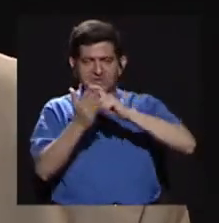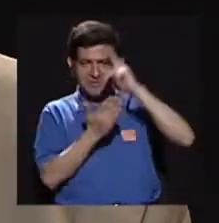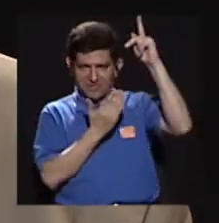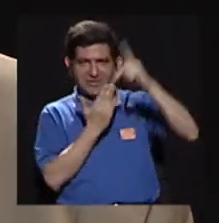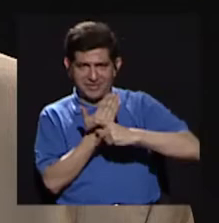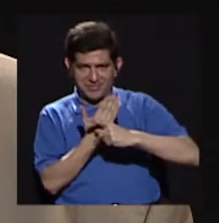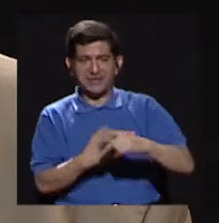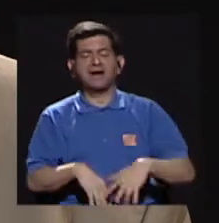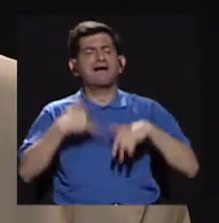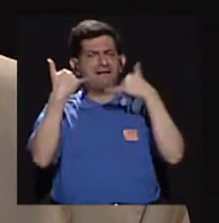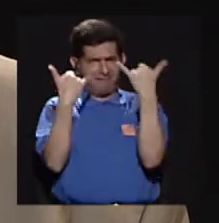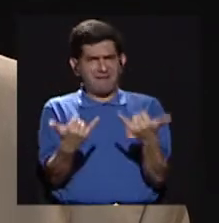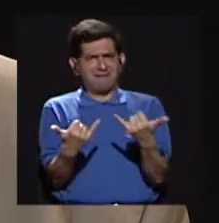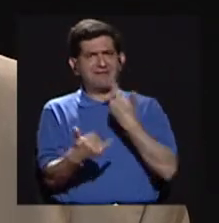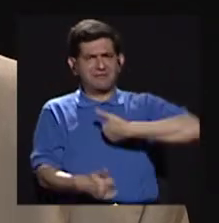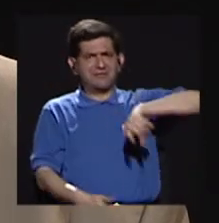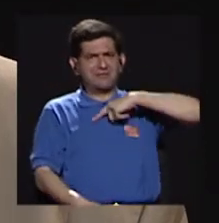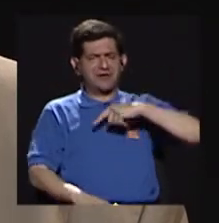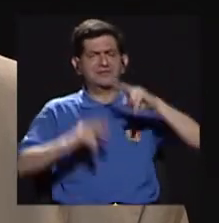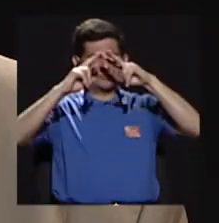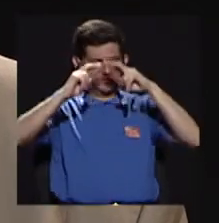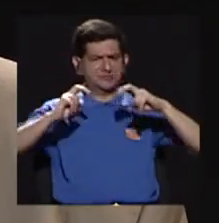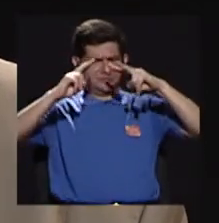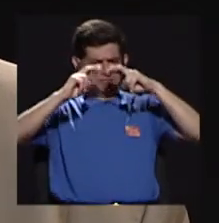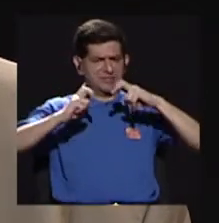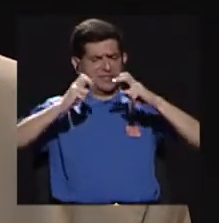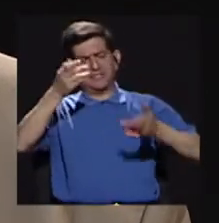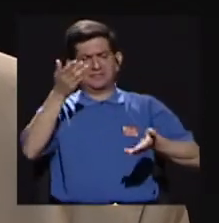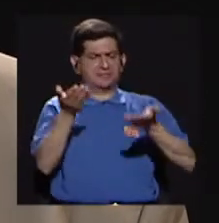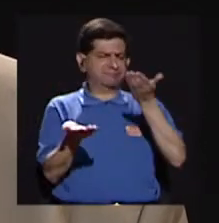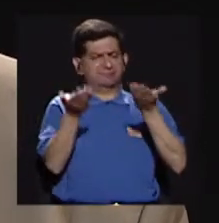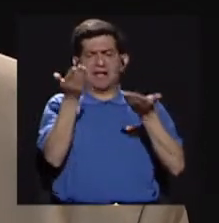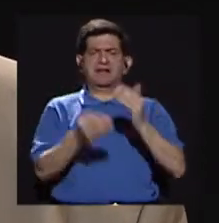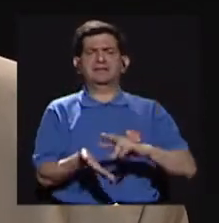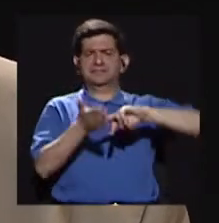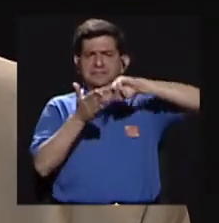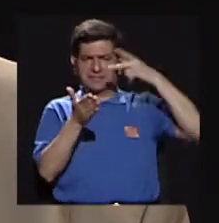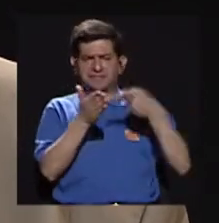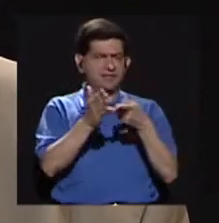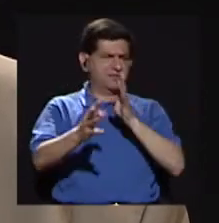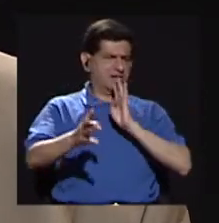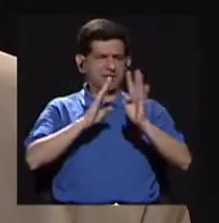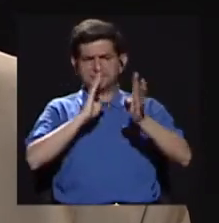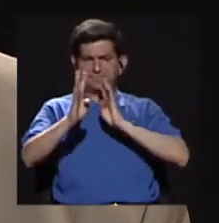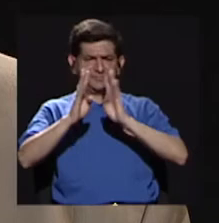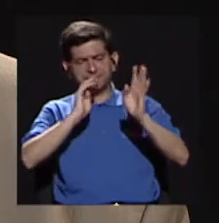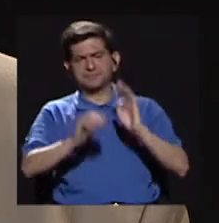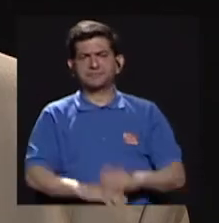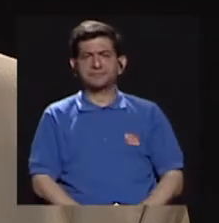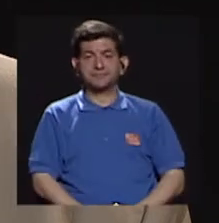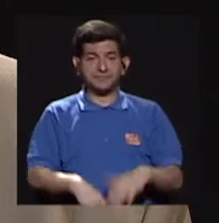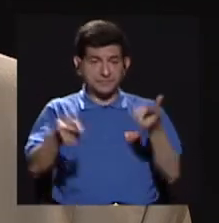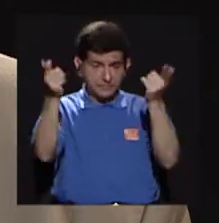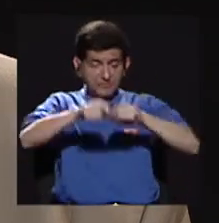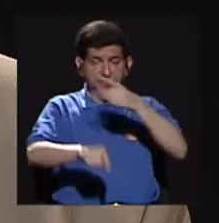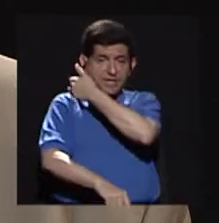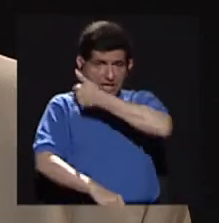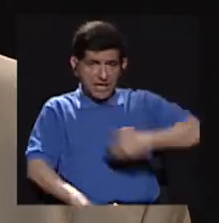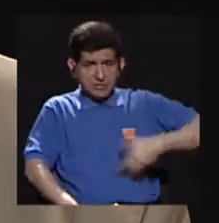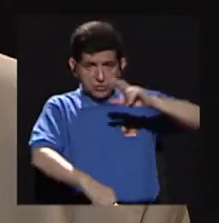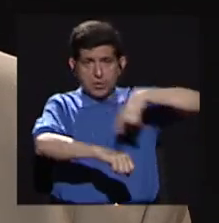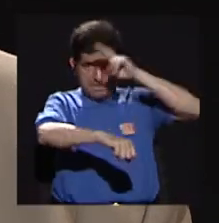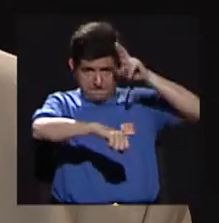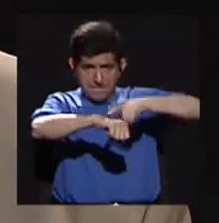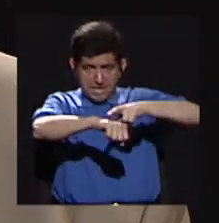donde ahora vamos a entrar a hacer un balance de lo que fue esta conversación con el presidente de la